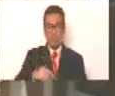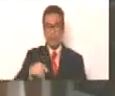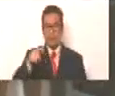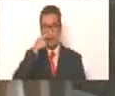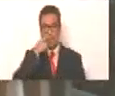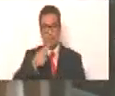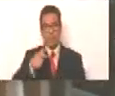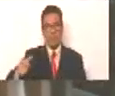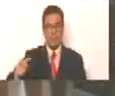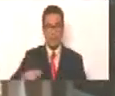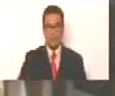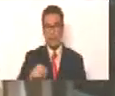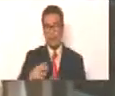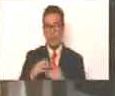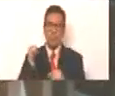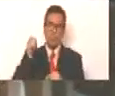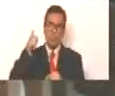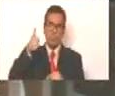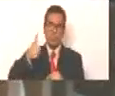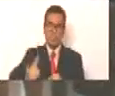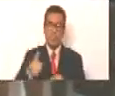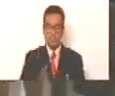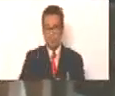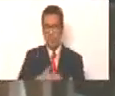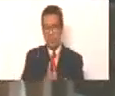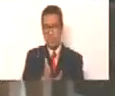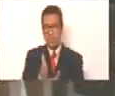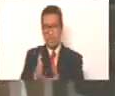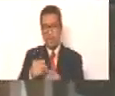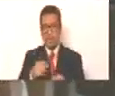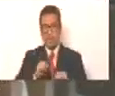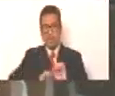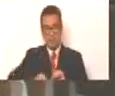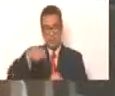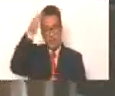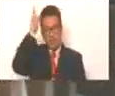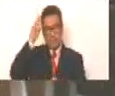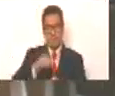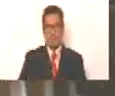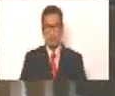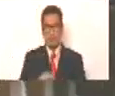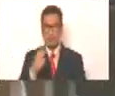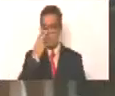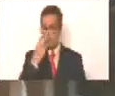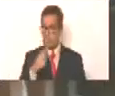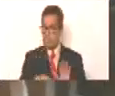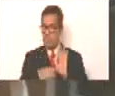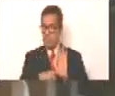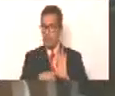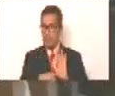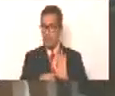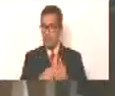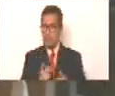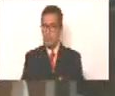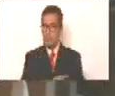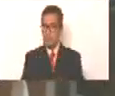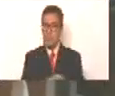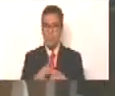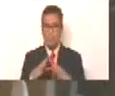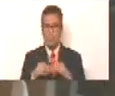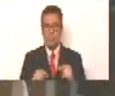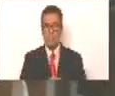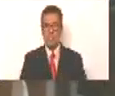milenios para darle continuidad a la resistencia indígena. Nos visibilizó, hermanos y hermanas, colegas